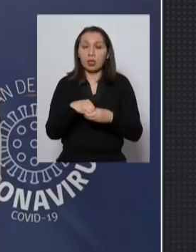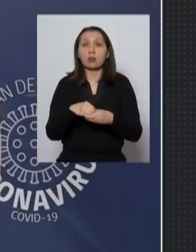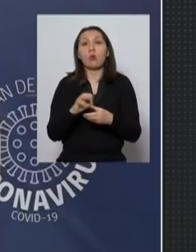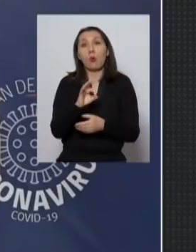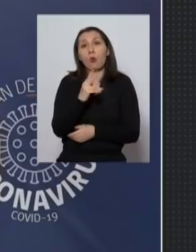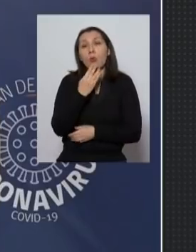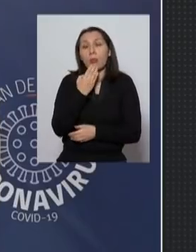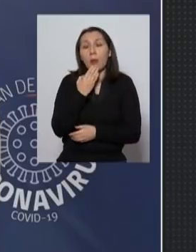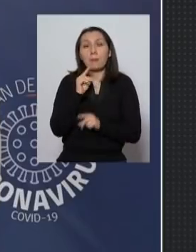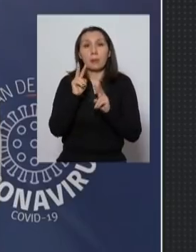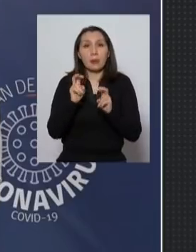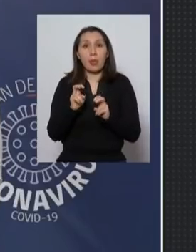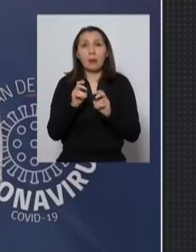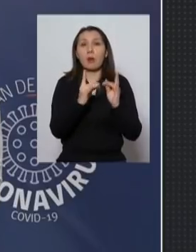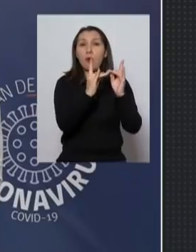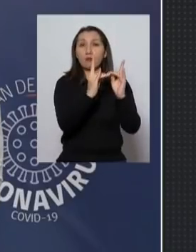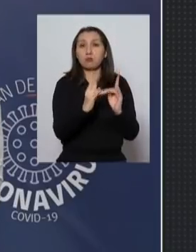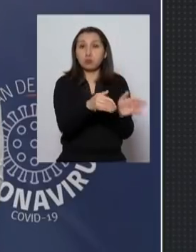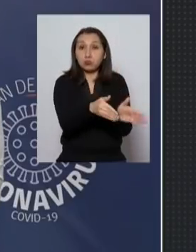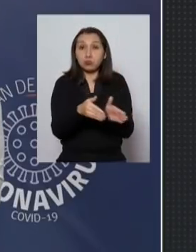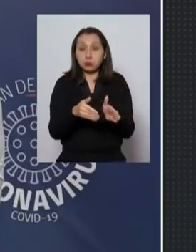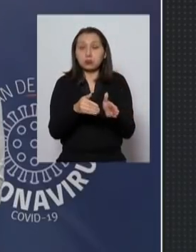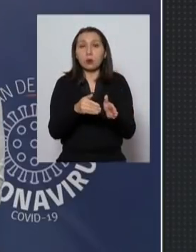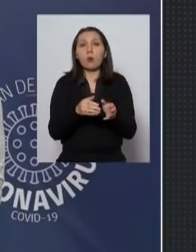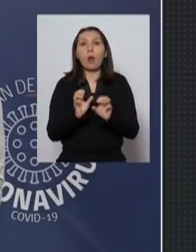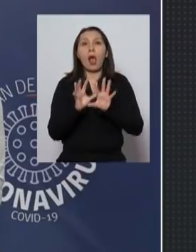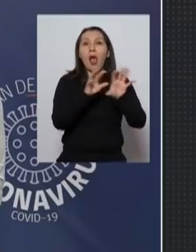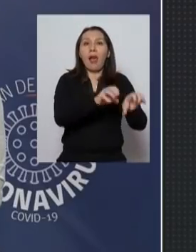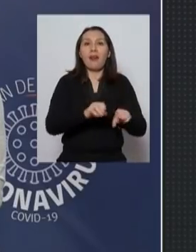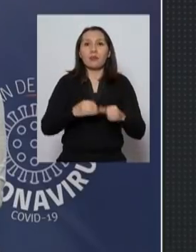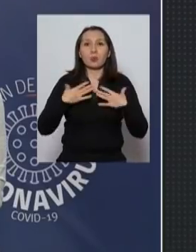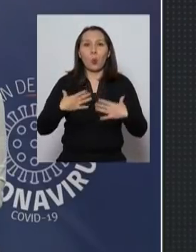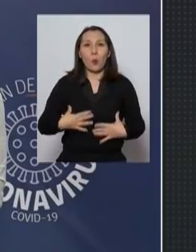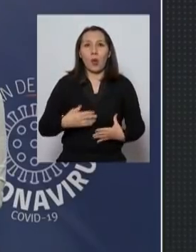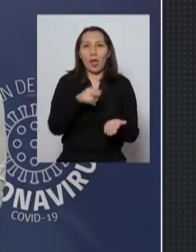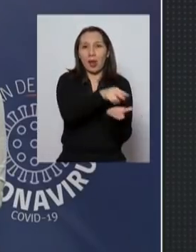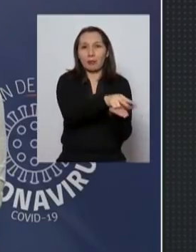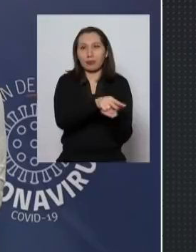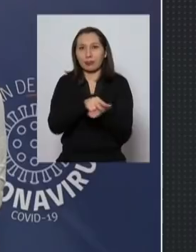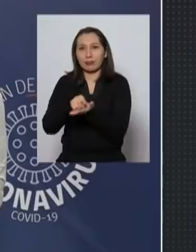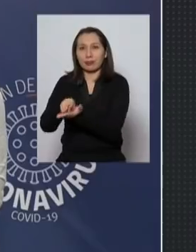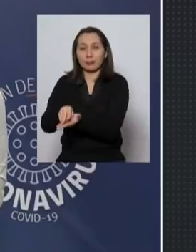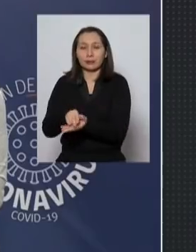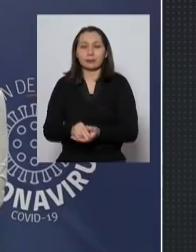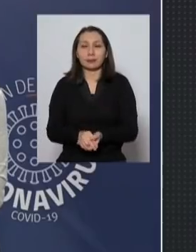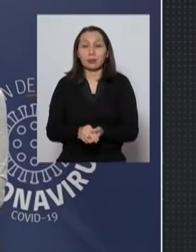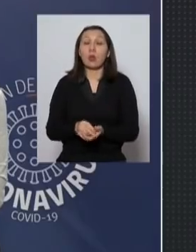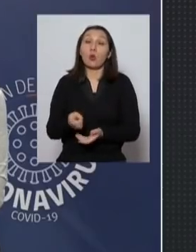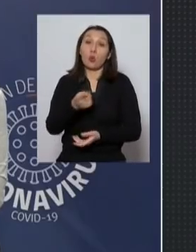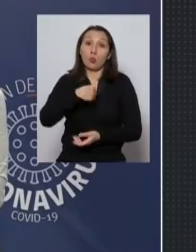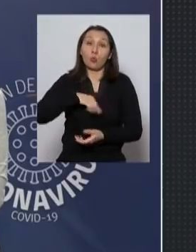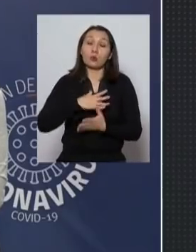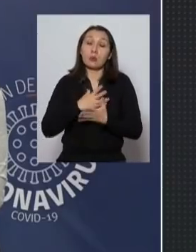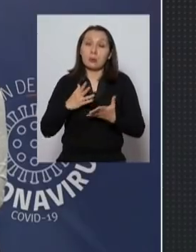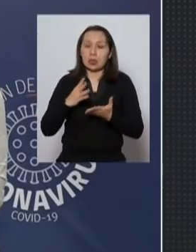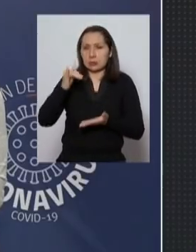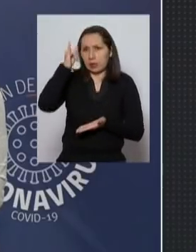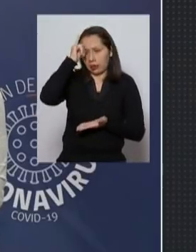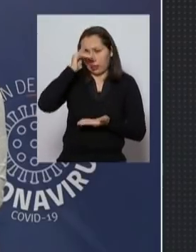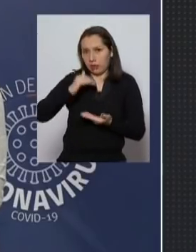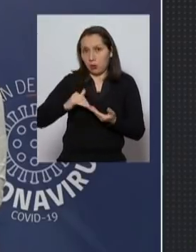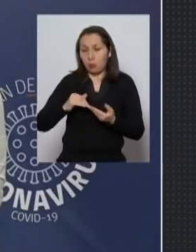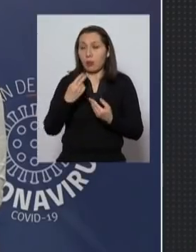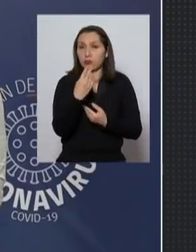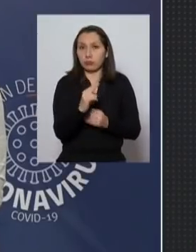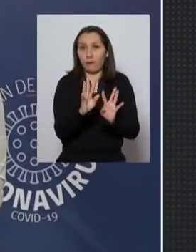en relación a la funeraria que participó en esta situación. Nuestras mayores disculpas a la